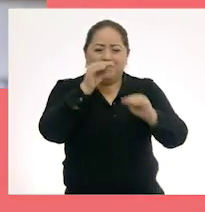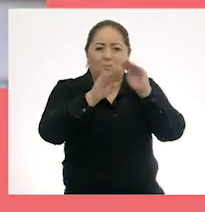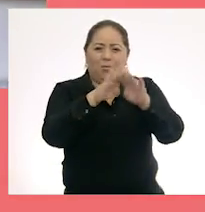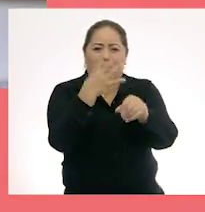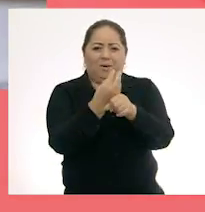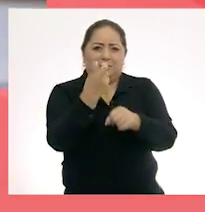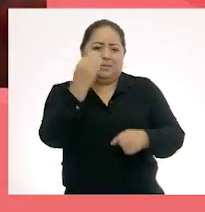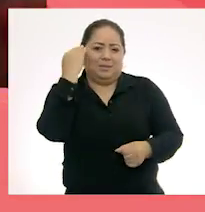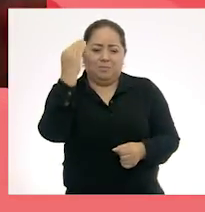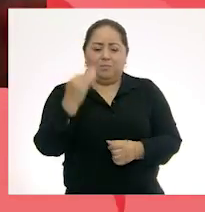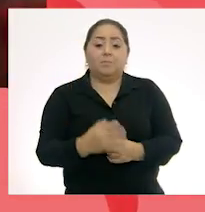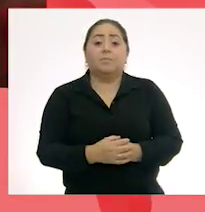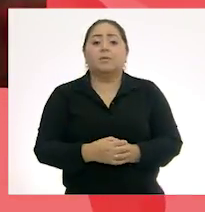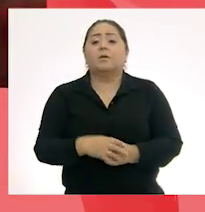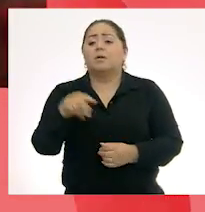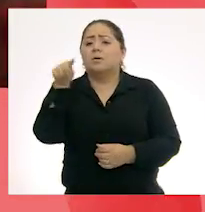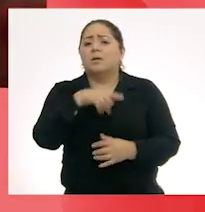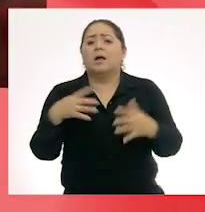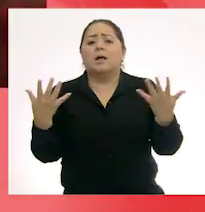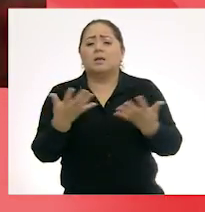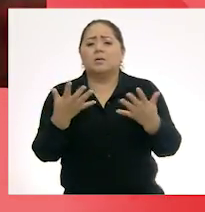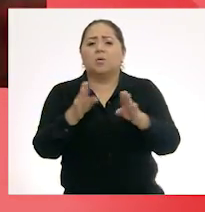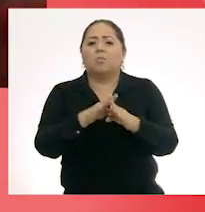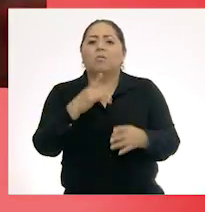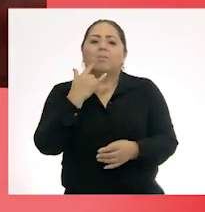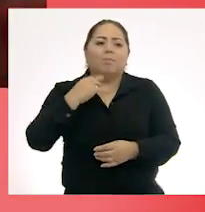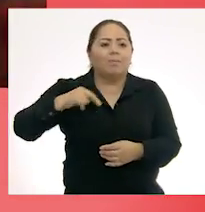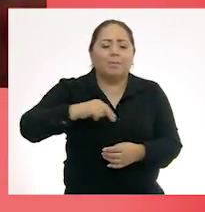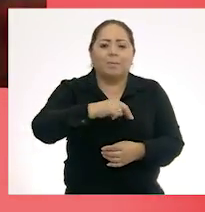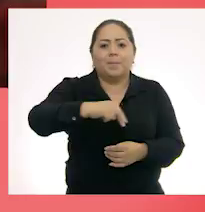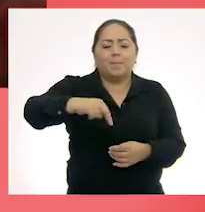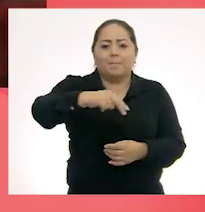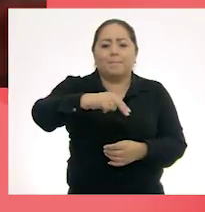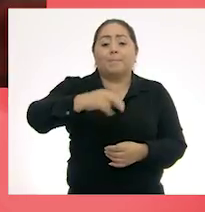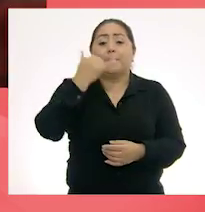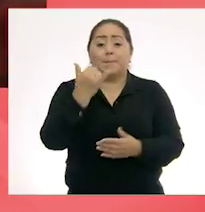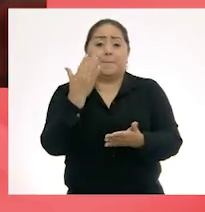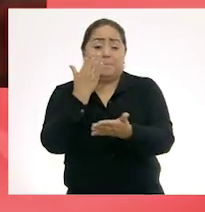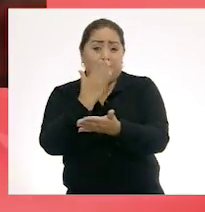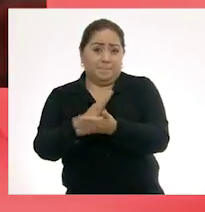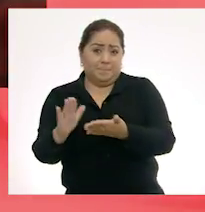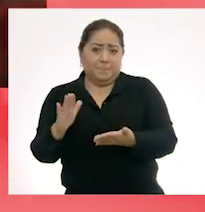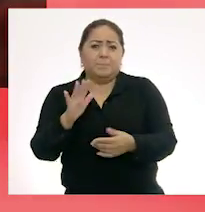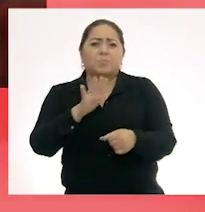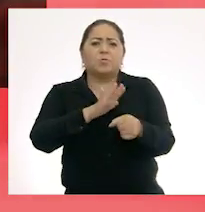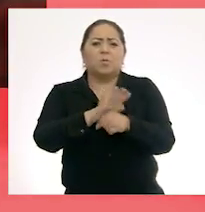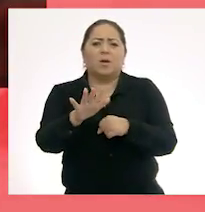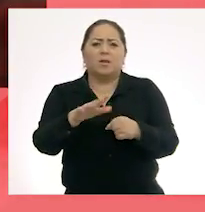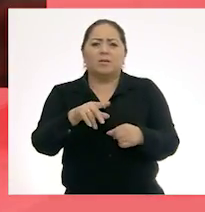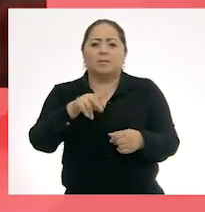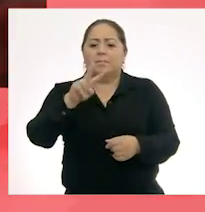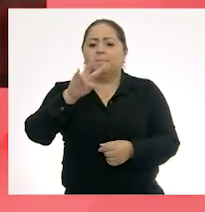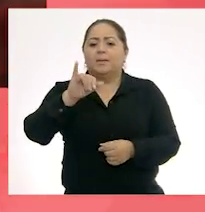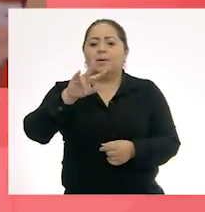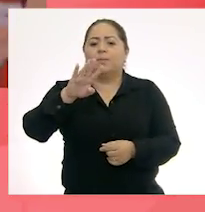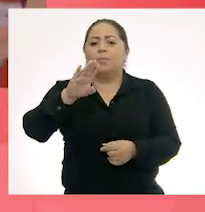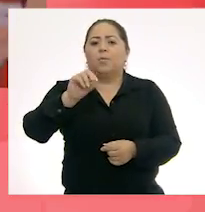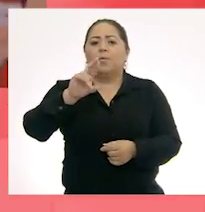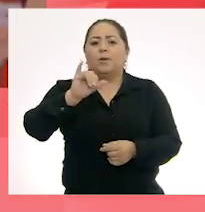en esa época. Lo que hacemos es algunos recorridos, aparte de lo que es la estación